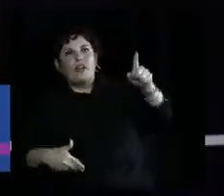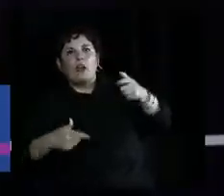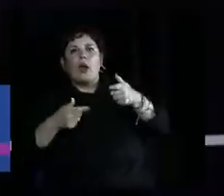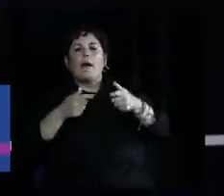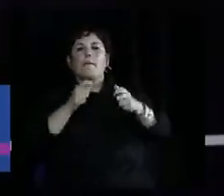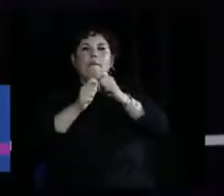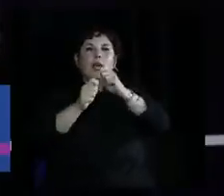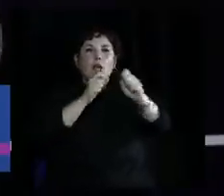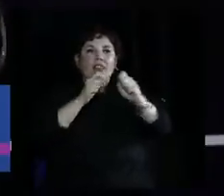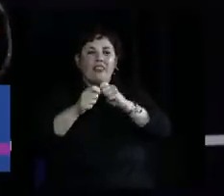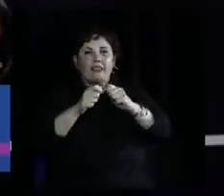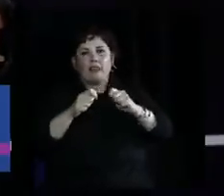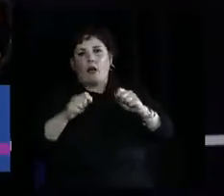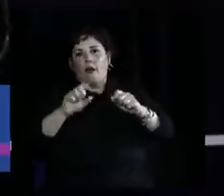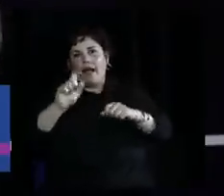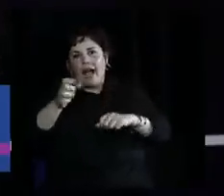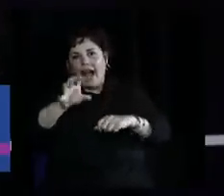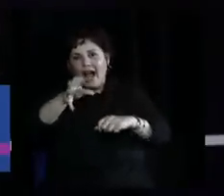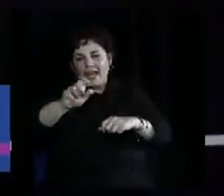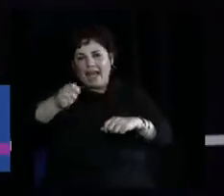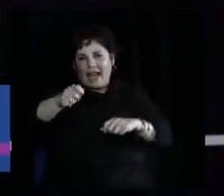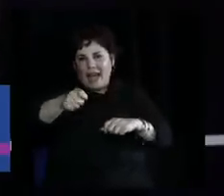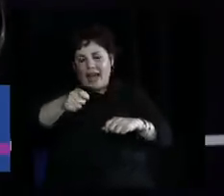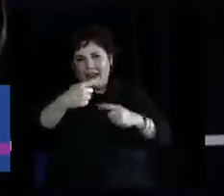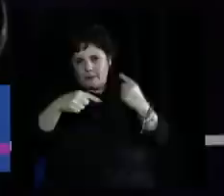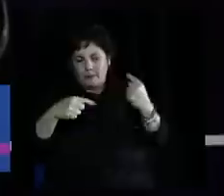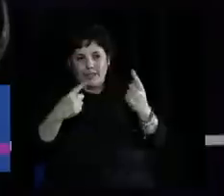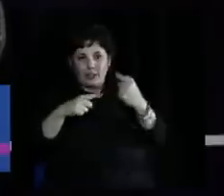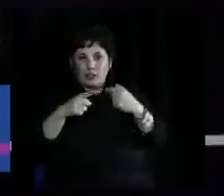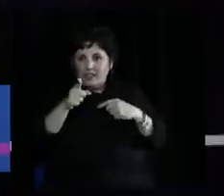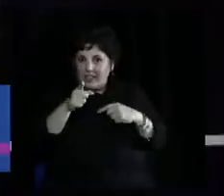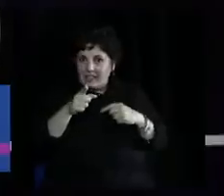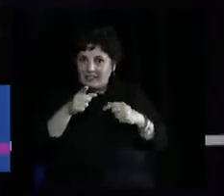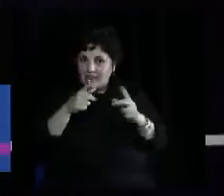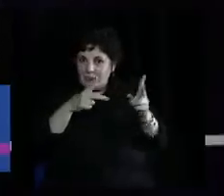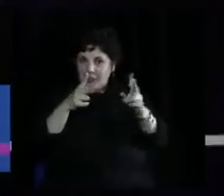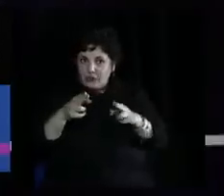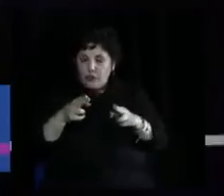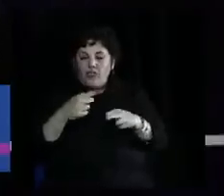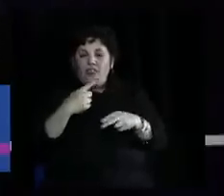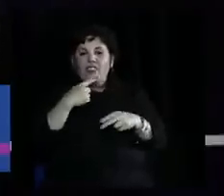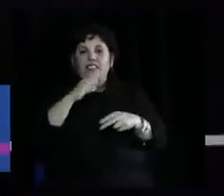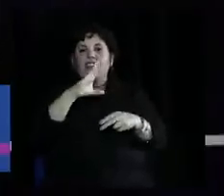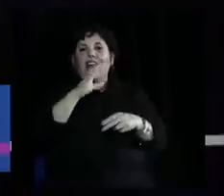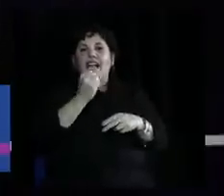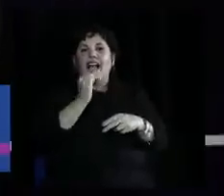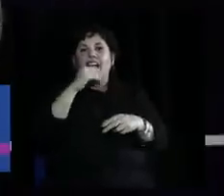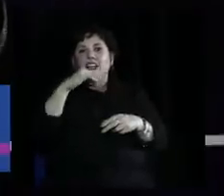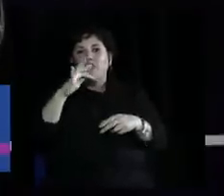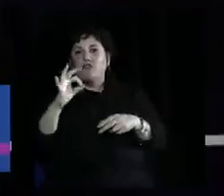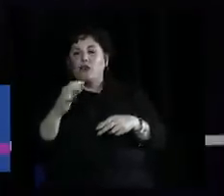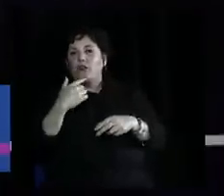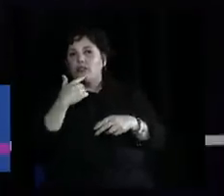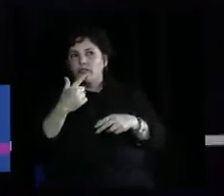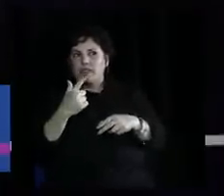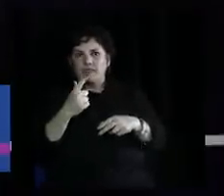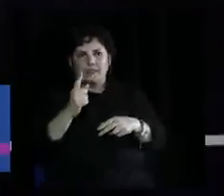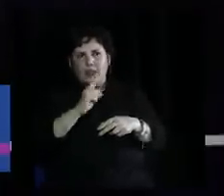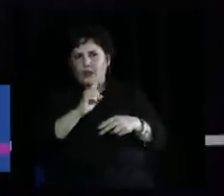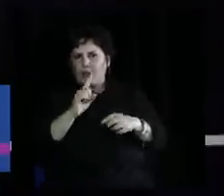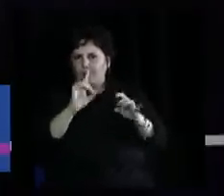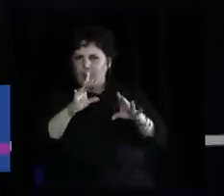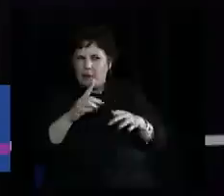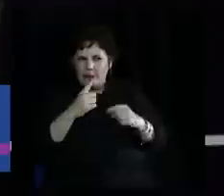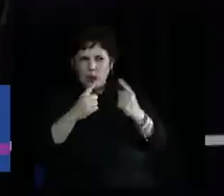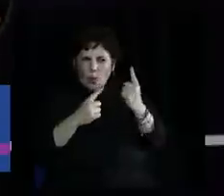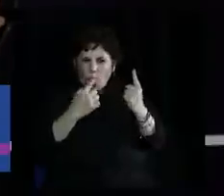y medios de comunicación. Entonces, a partir de ese episodio, lo que mencionan desde CAINFO es como algo que va más allá de este